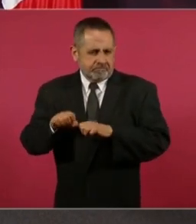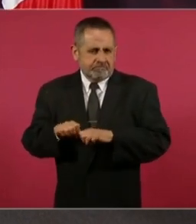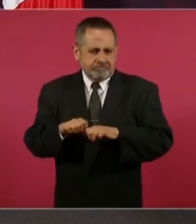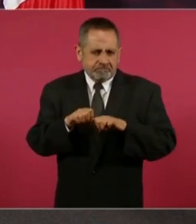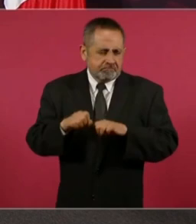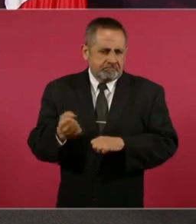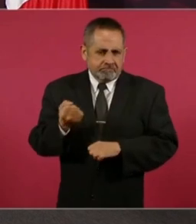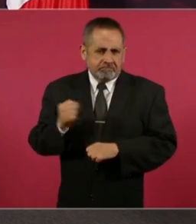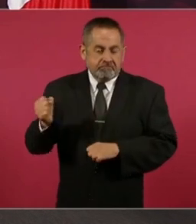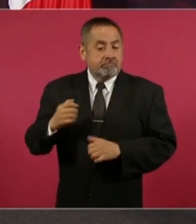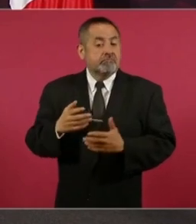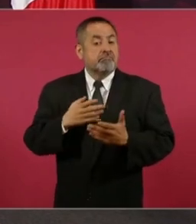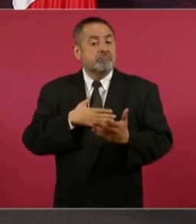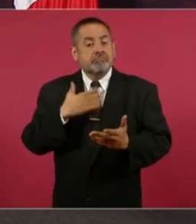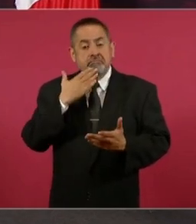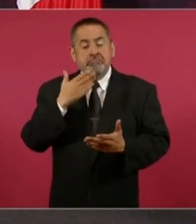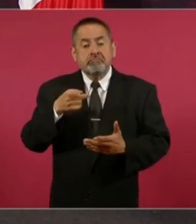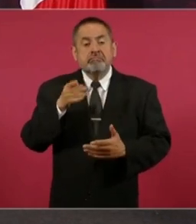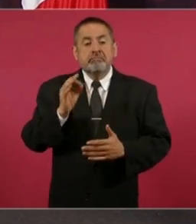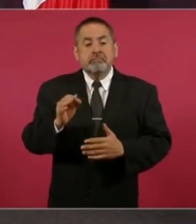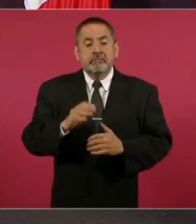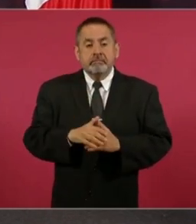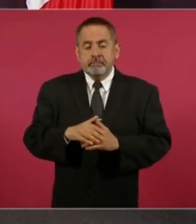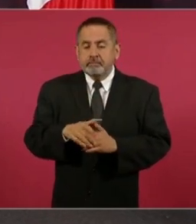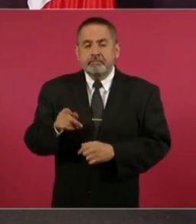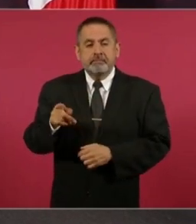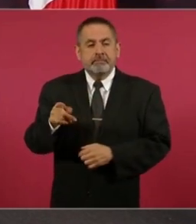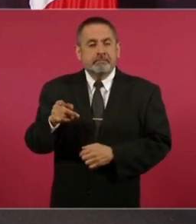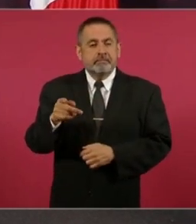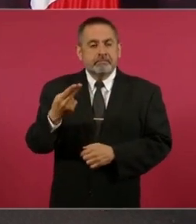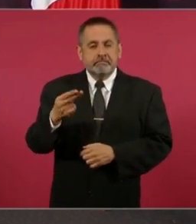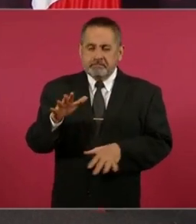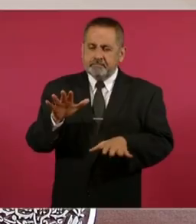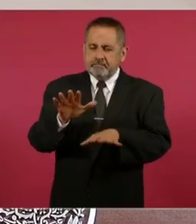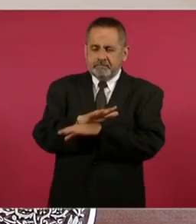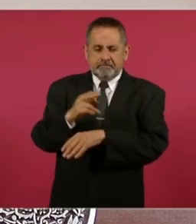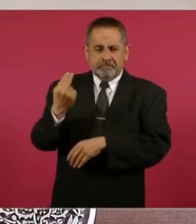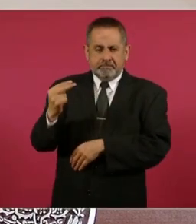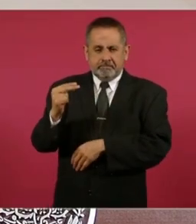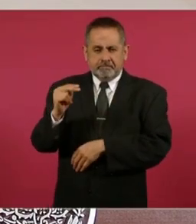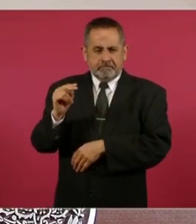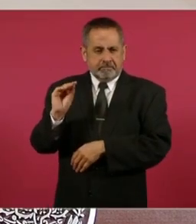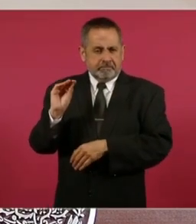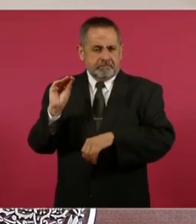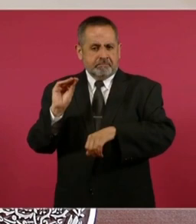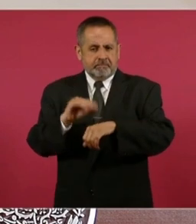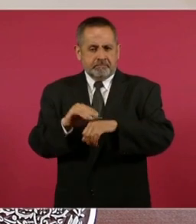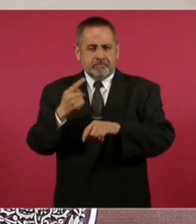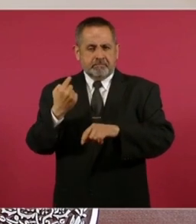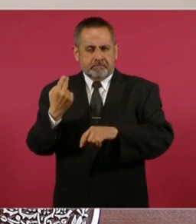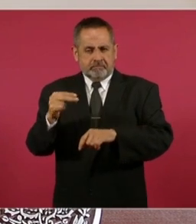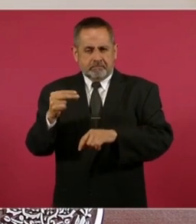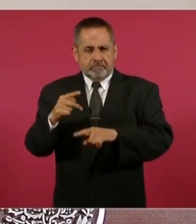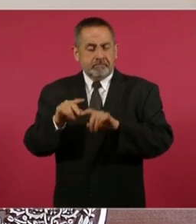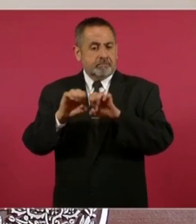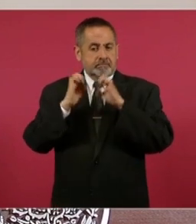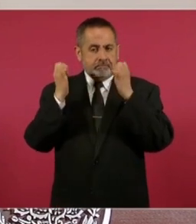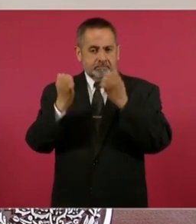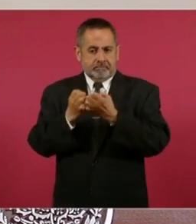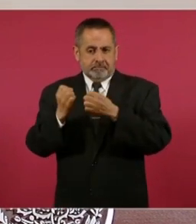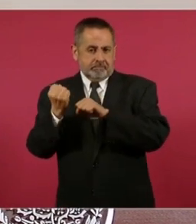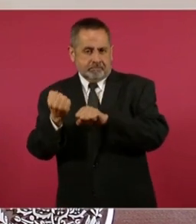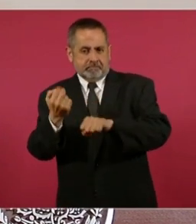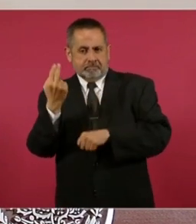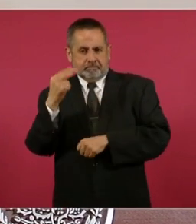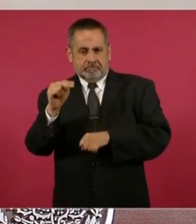este Qué bien que ya le cambiaron el nombre al